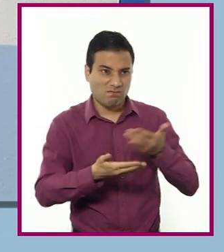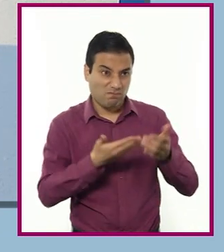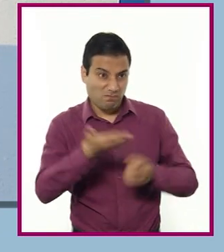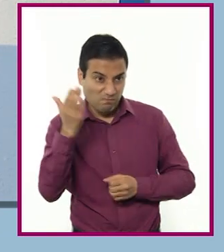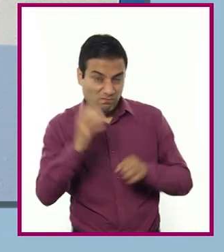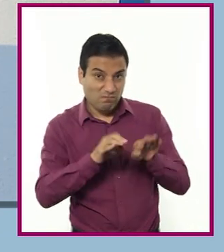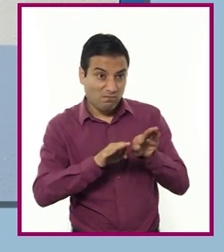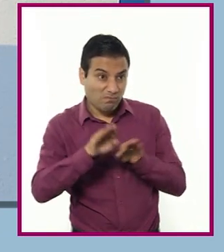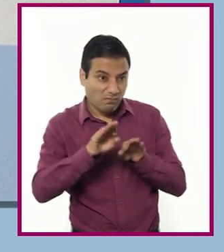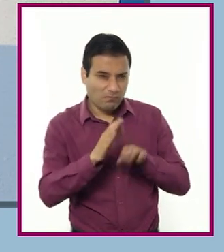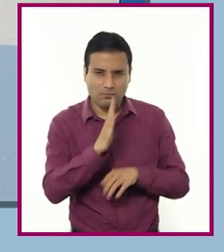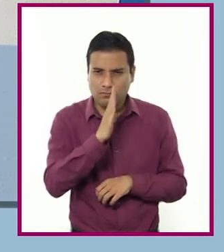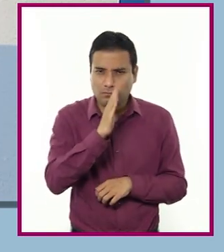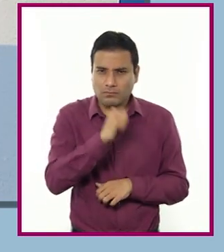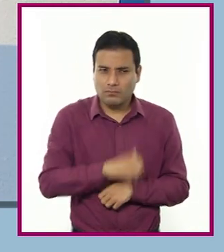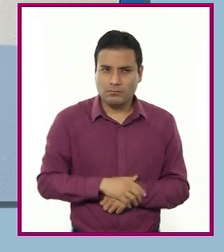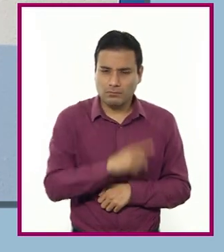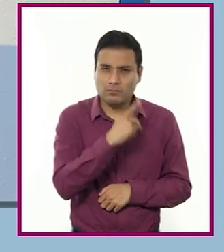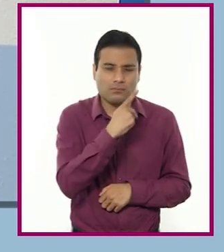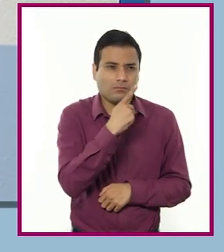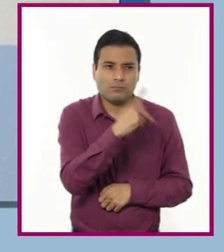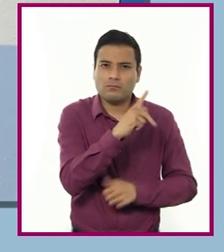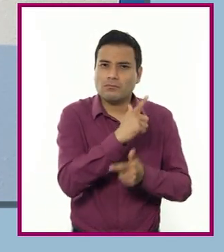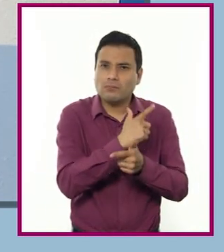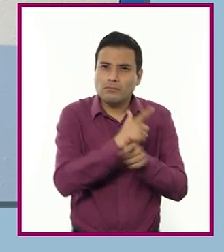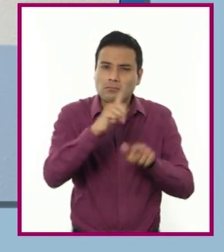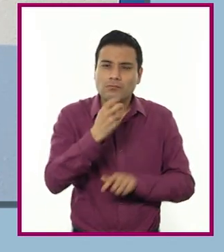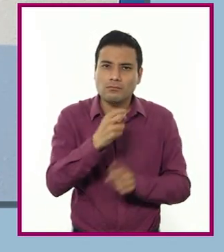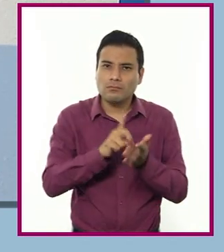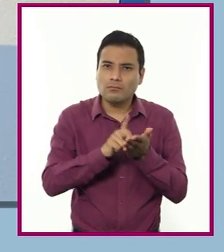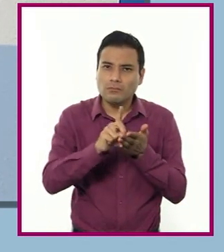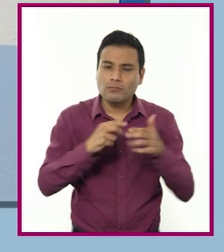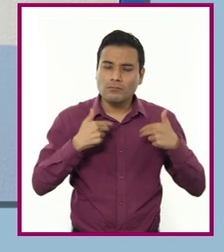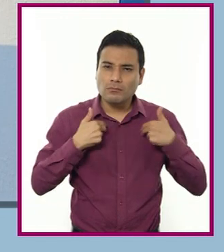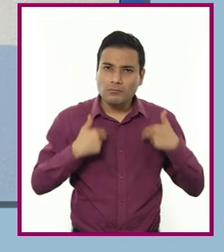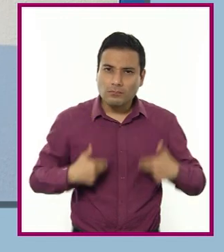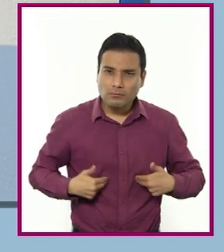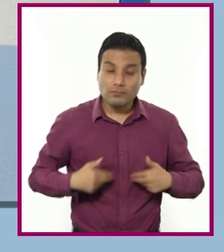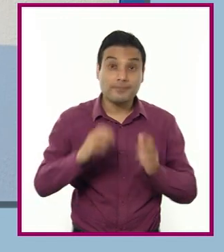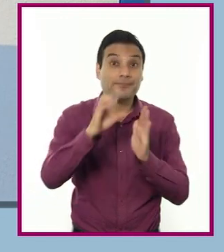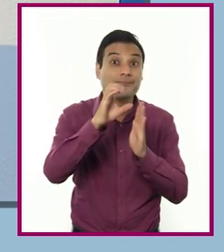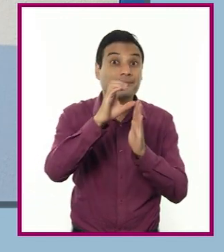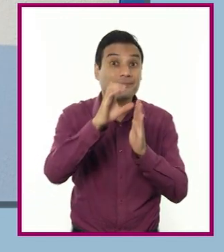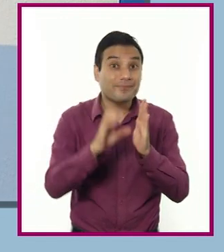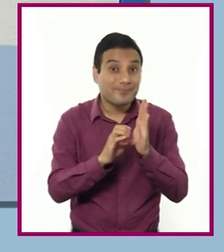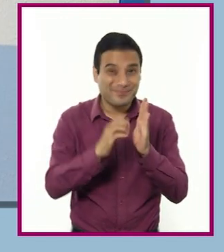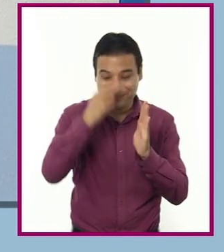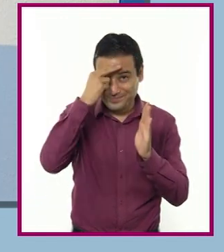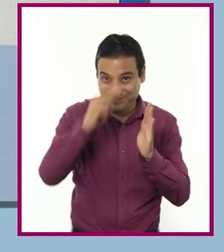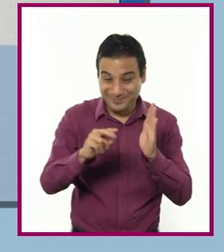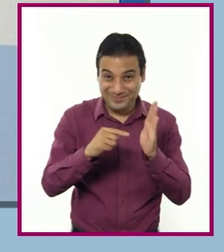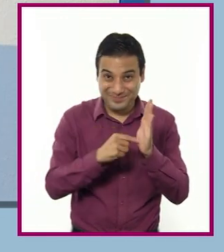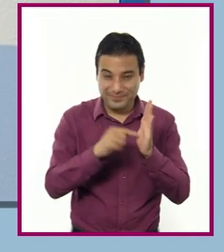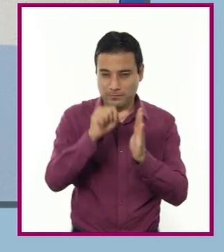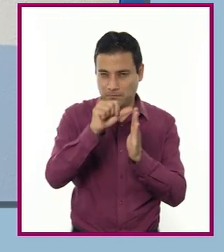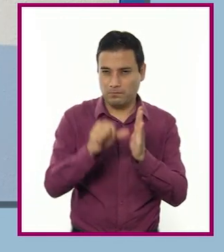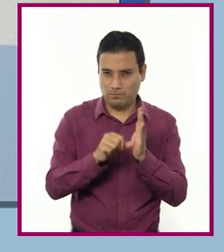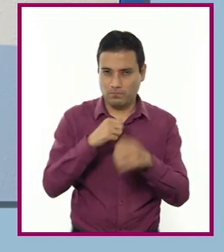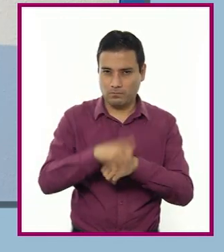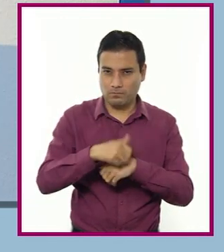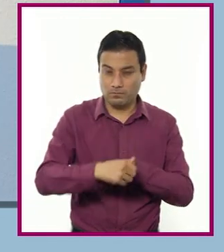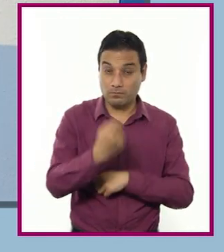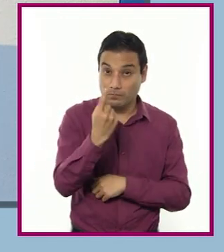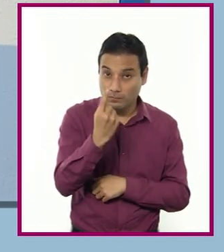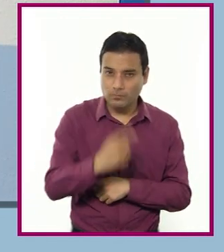la libertad, que es un derecho humano. Nuestra Constitución Política de los Estados Unidos Mexicanos, en el artículo